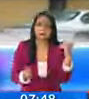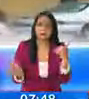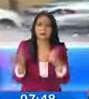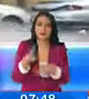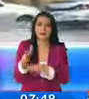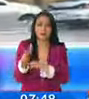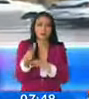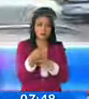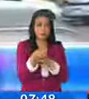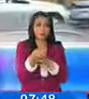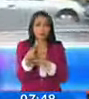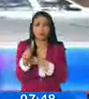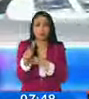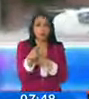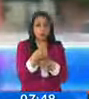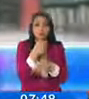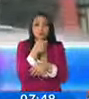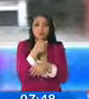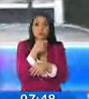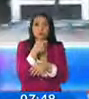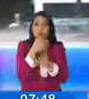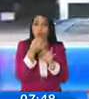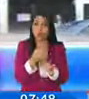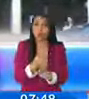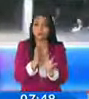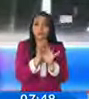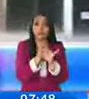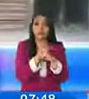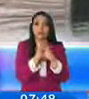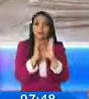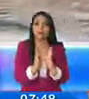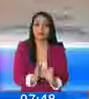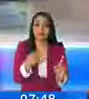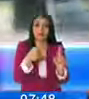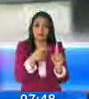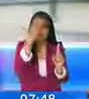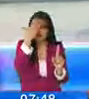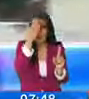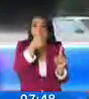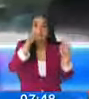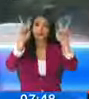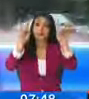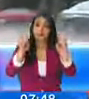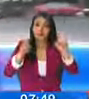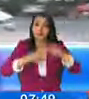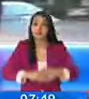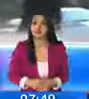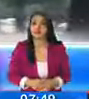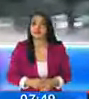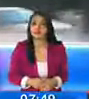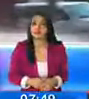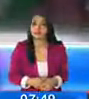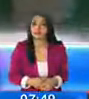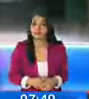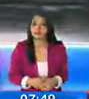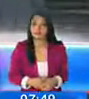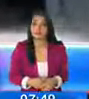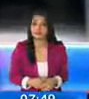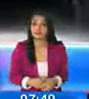porque pues afortunadamente nos hemos encontrado con un ingeniero quien es conocedor mucho de este tema y pues vea,